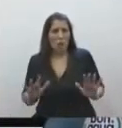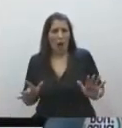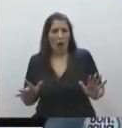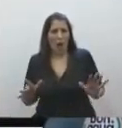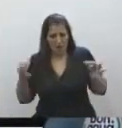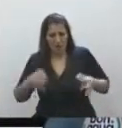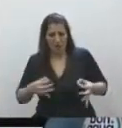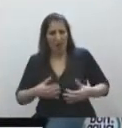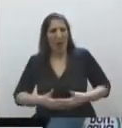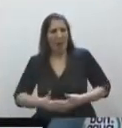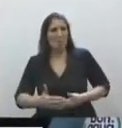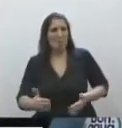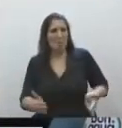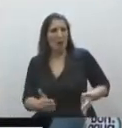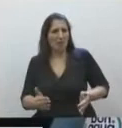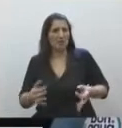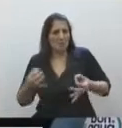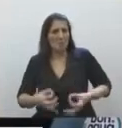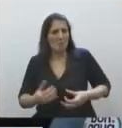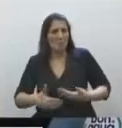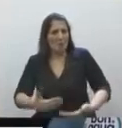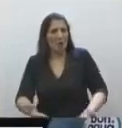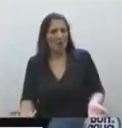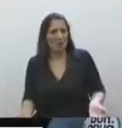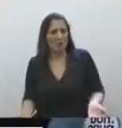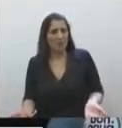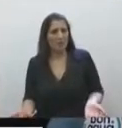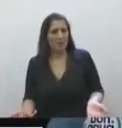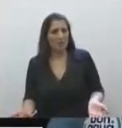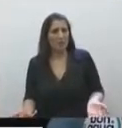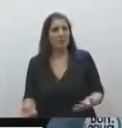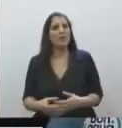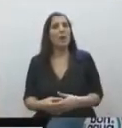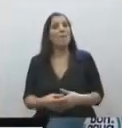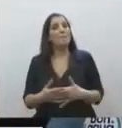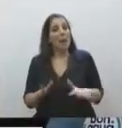podían extender solamente en los hospitales, en virtud de que un médico